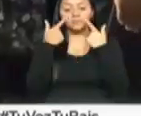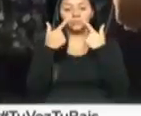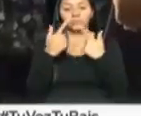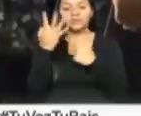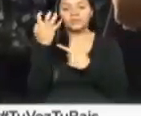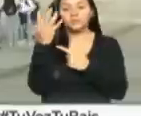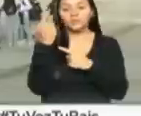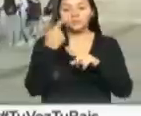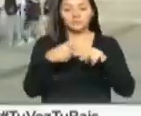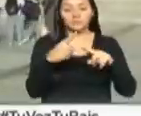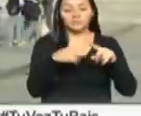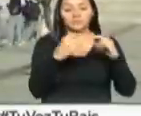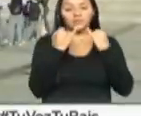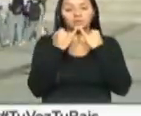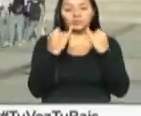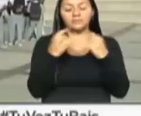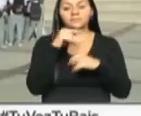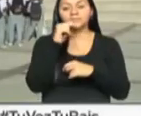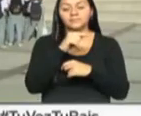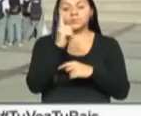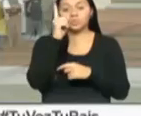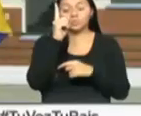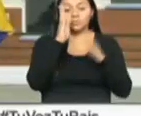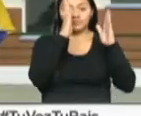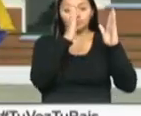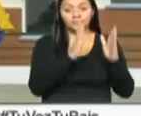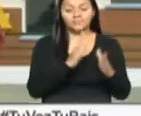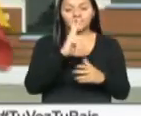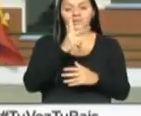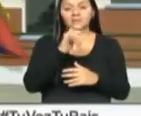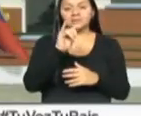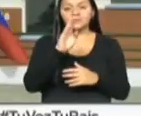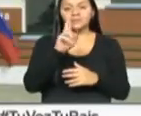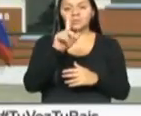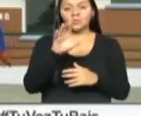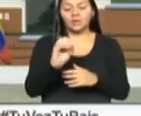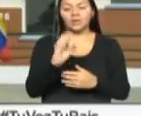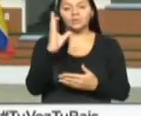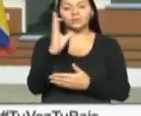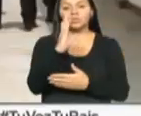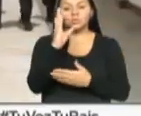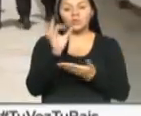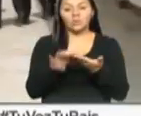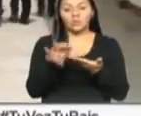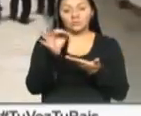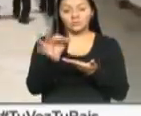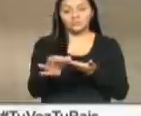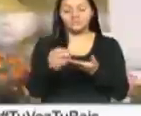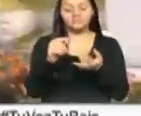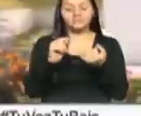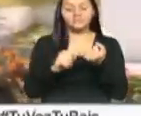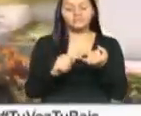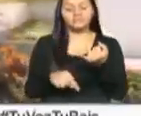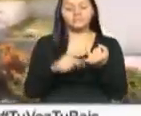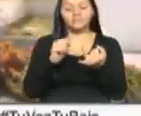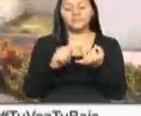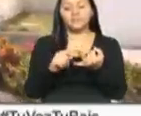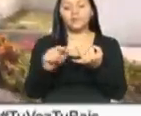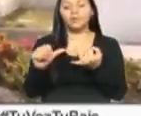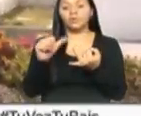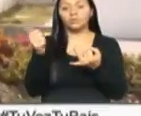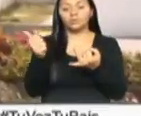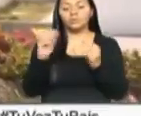se construirán. Una es la unidad educativa Chibuleo, ubicada en el pueblo del mismo nombre, y la otra es la